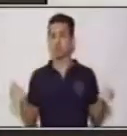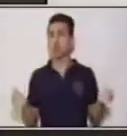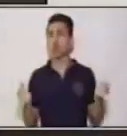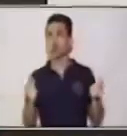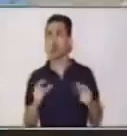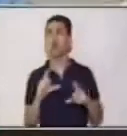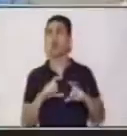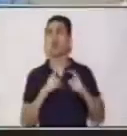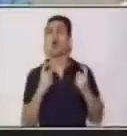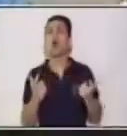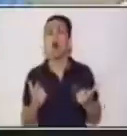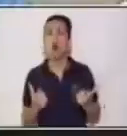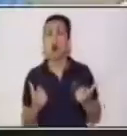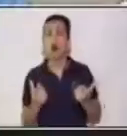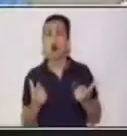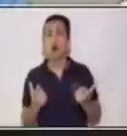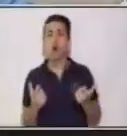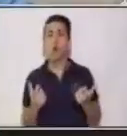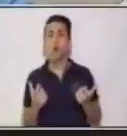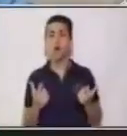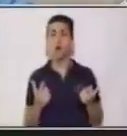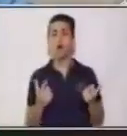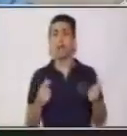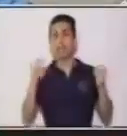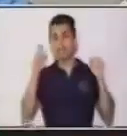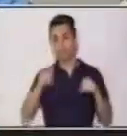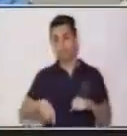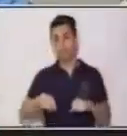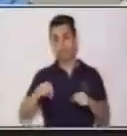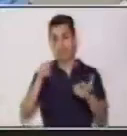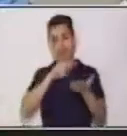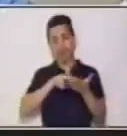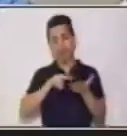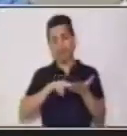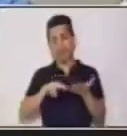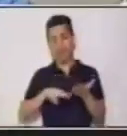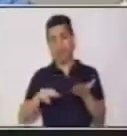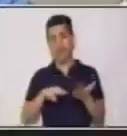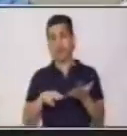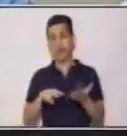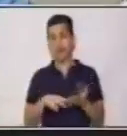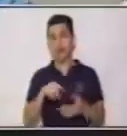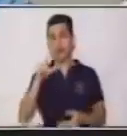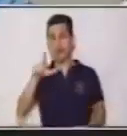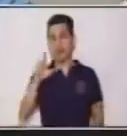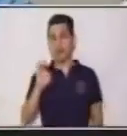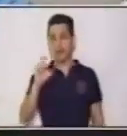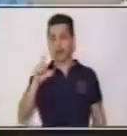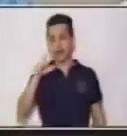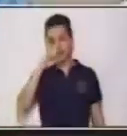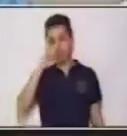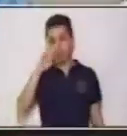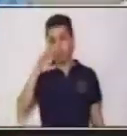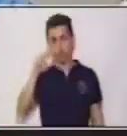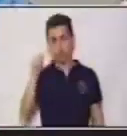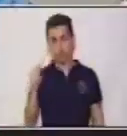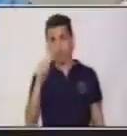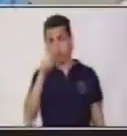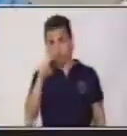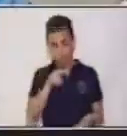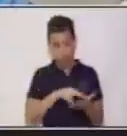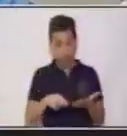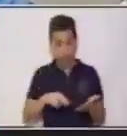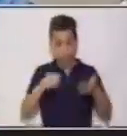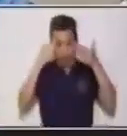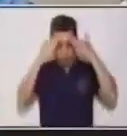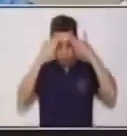Y la solución para erradicar la pobreza léxica pues es la lectura. ¿Sí? Cuando leemos, pues no solo ampliamos nuestro